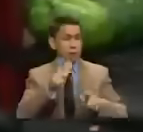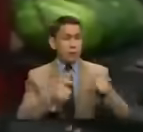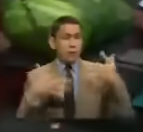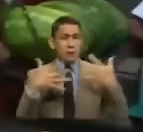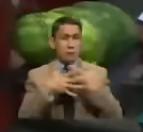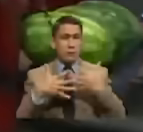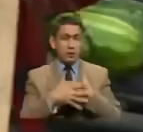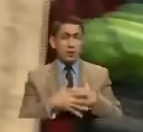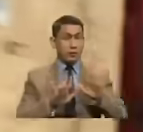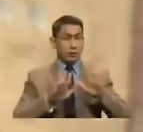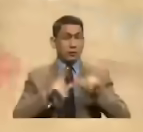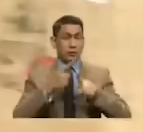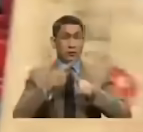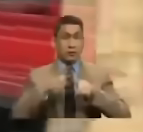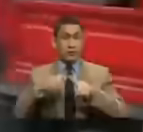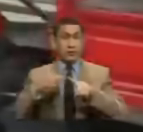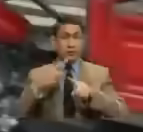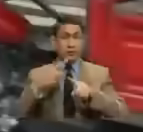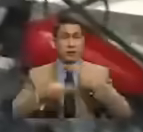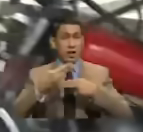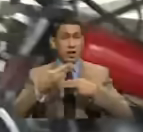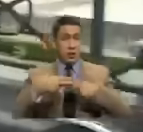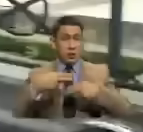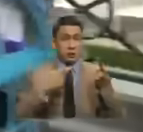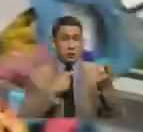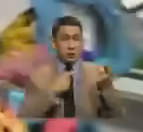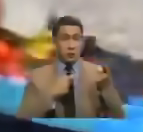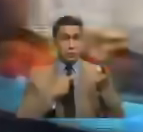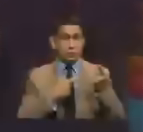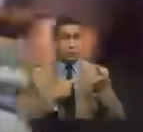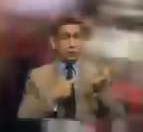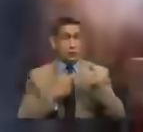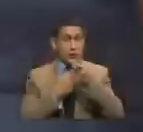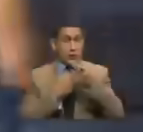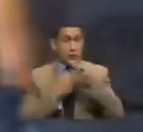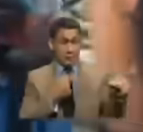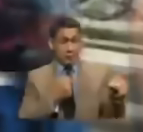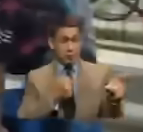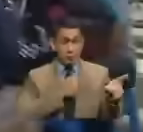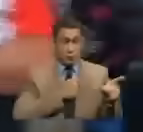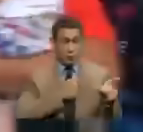estos negocios, han tenido que estar pagando frecuentemente